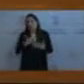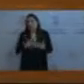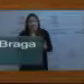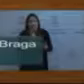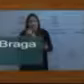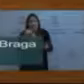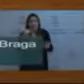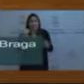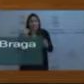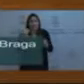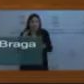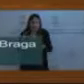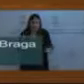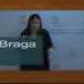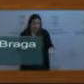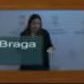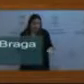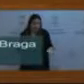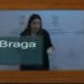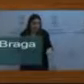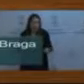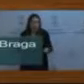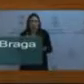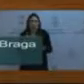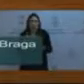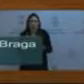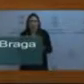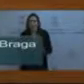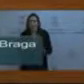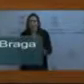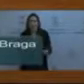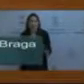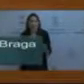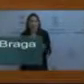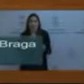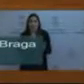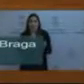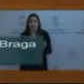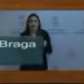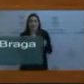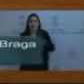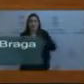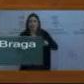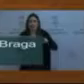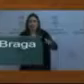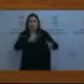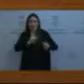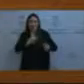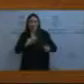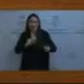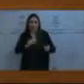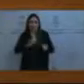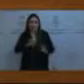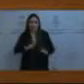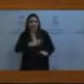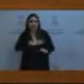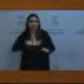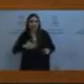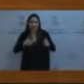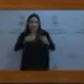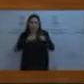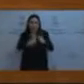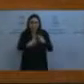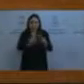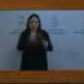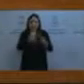que es que haya diálogo y que se establezca una negociación, que se proceda a convocar la mesa de negociación con los trabajadores de justicia